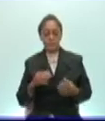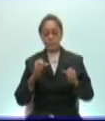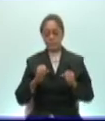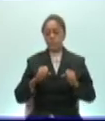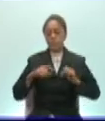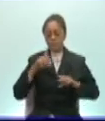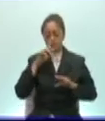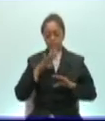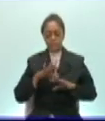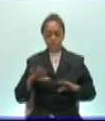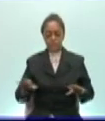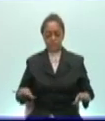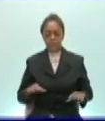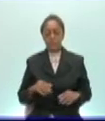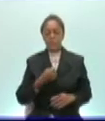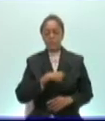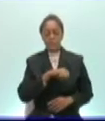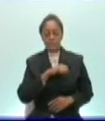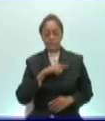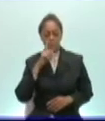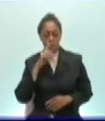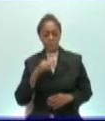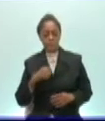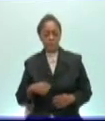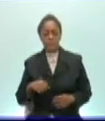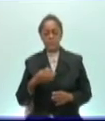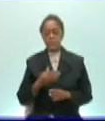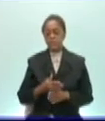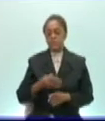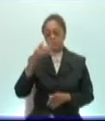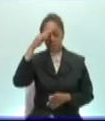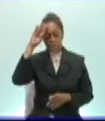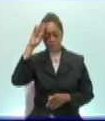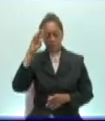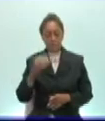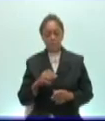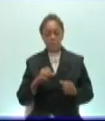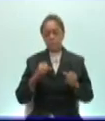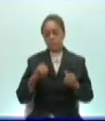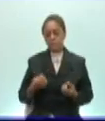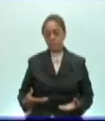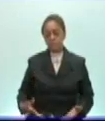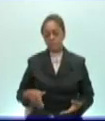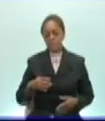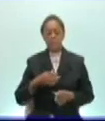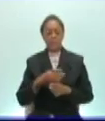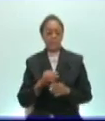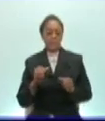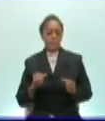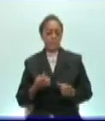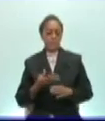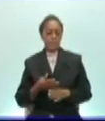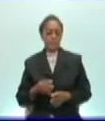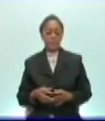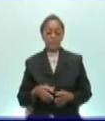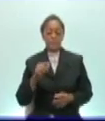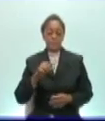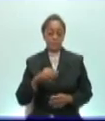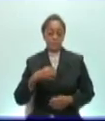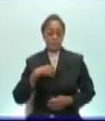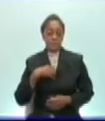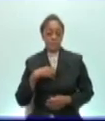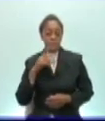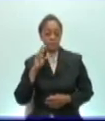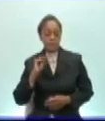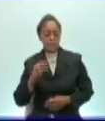terminar. España, después del fracaso en la batalla naval de Santiago, se ha rendido a las fuerzas norteamericanas. Pero ustedes tienen que valorar